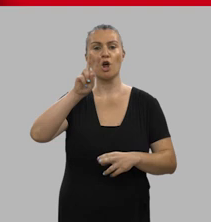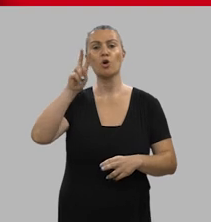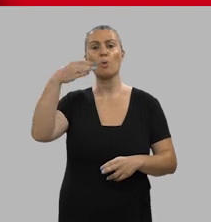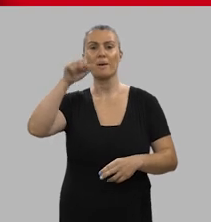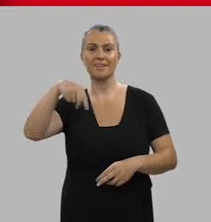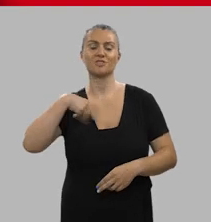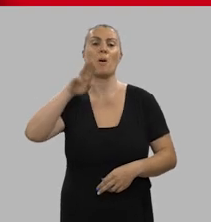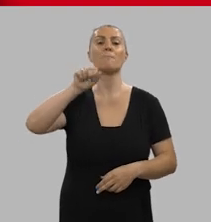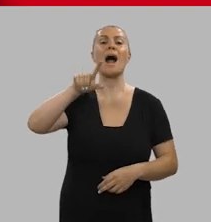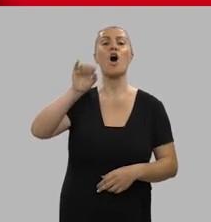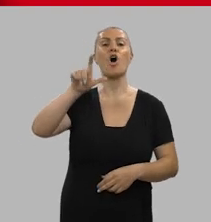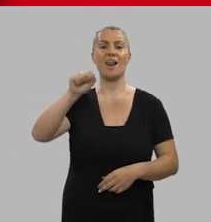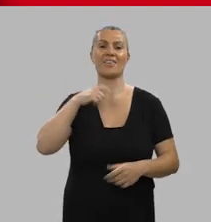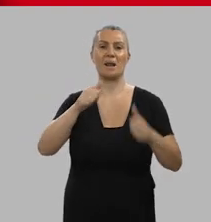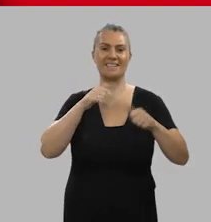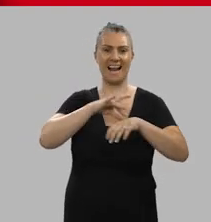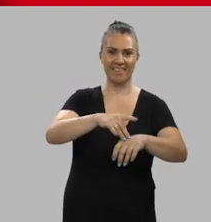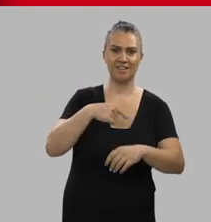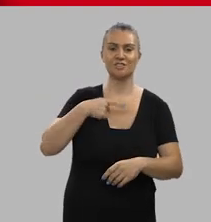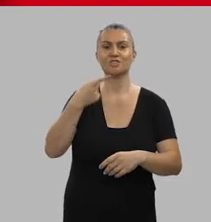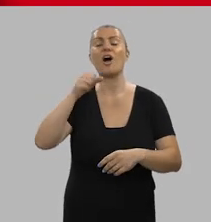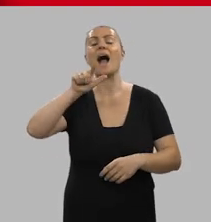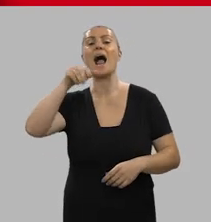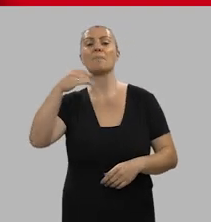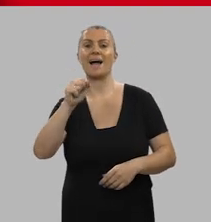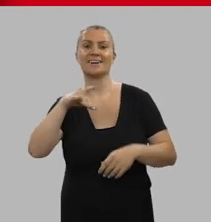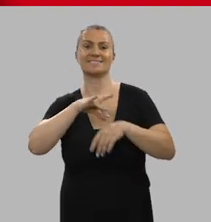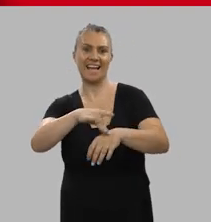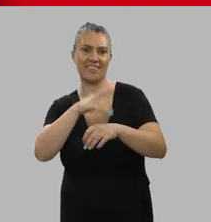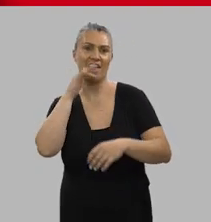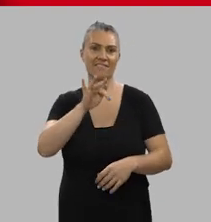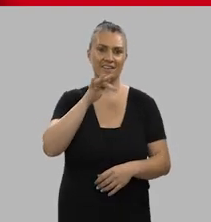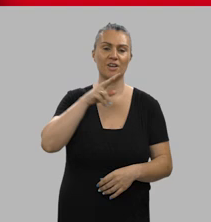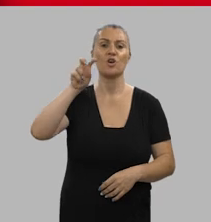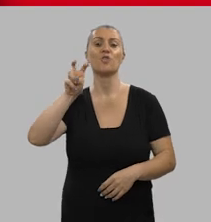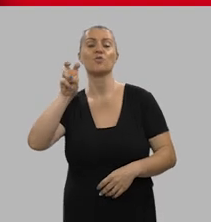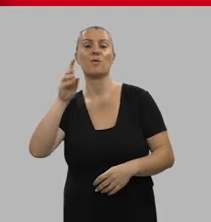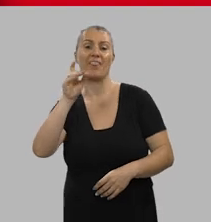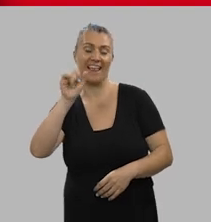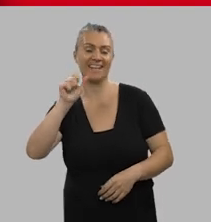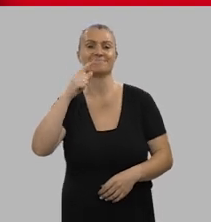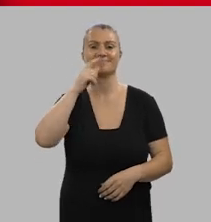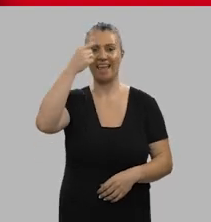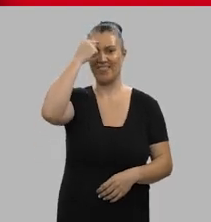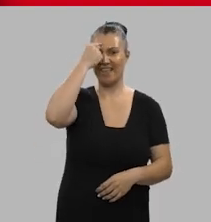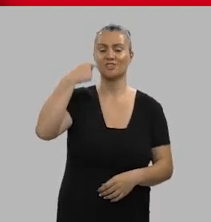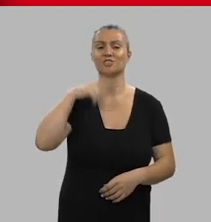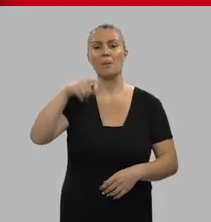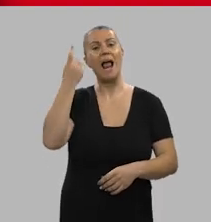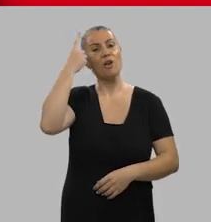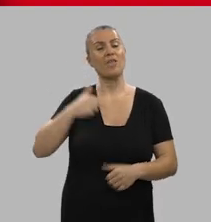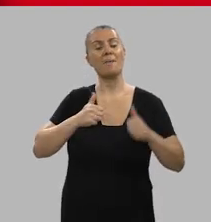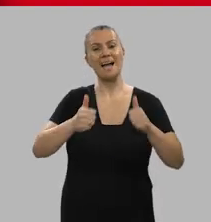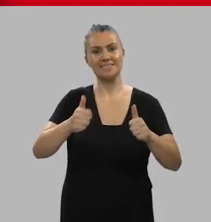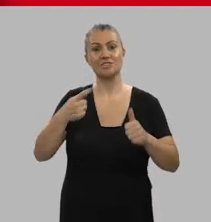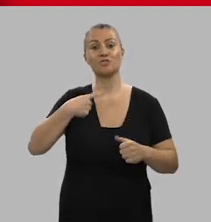nombre es Rubén Recial Pérez. Hola, soy Paola Bruni, alumna del máster de la agencia. Soy Alba Villén, alumna de la agencia EFE en Nueva Delhi, en la India. Soy Sonsoles Escaro, alumna del máster de la